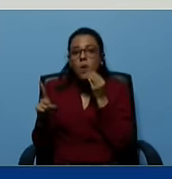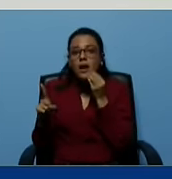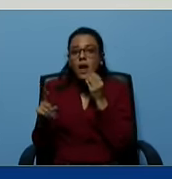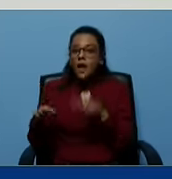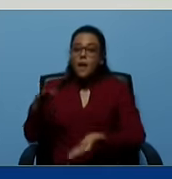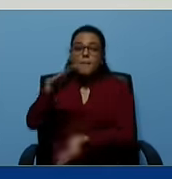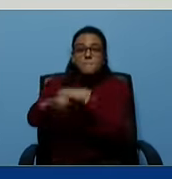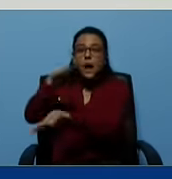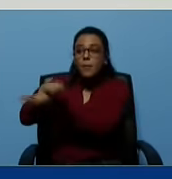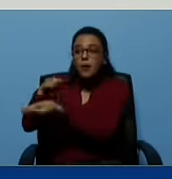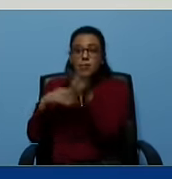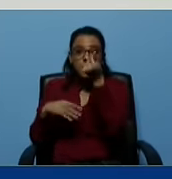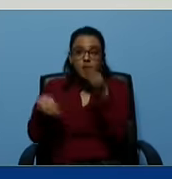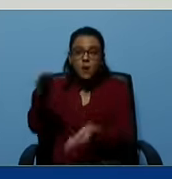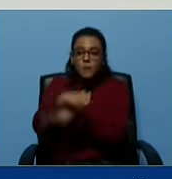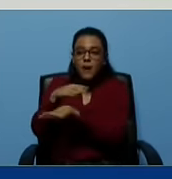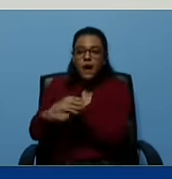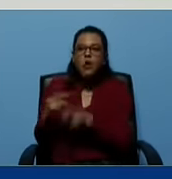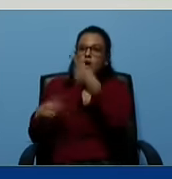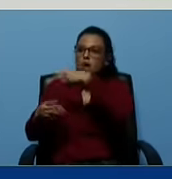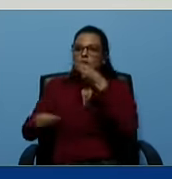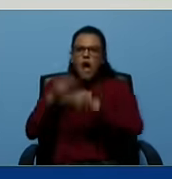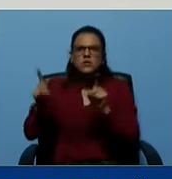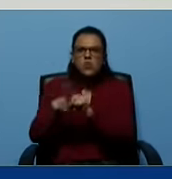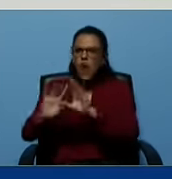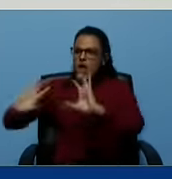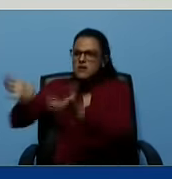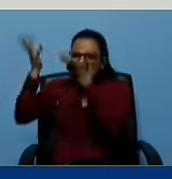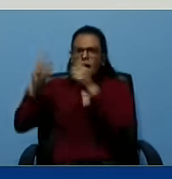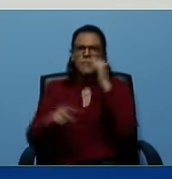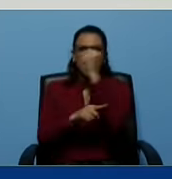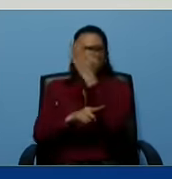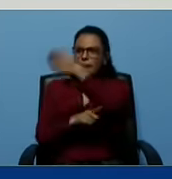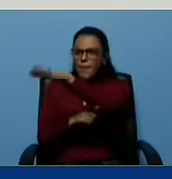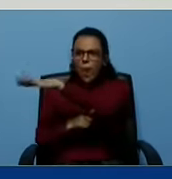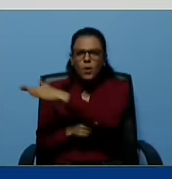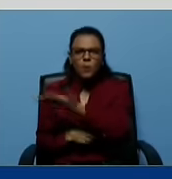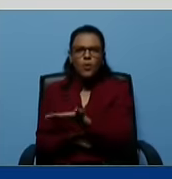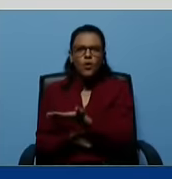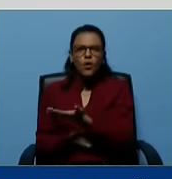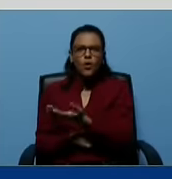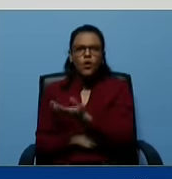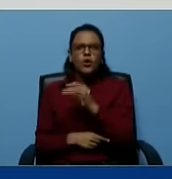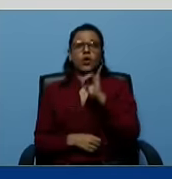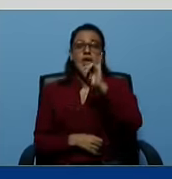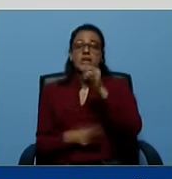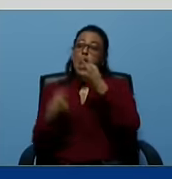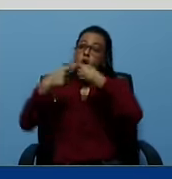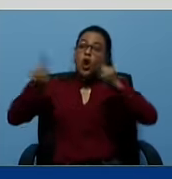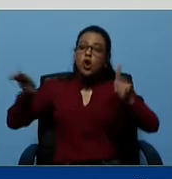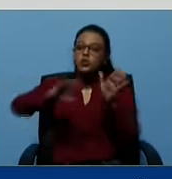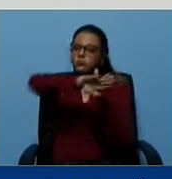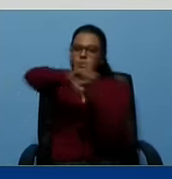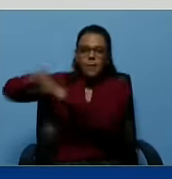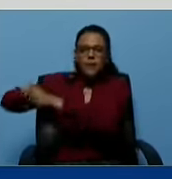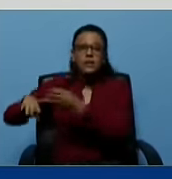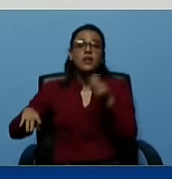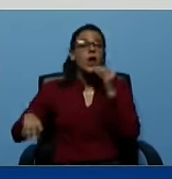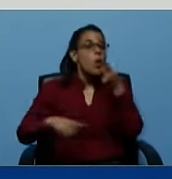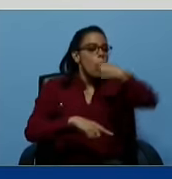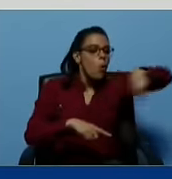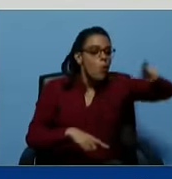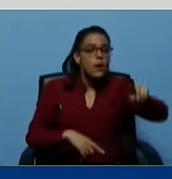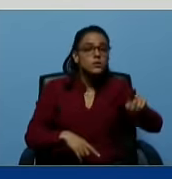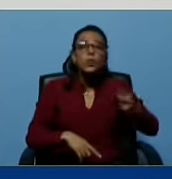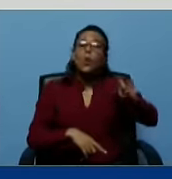pagos, entrenados, quemando y matando, y otras cosas que sea la juventud. No fue